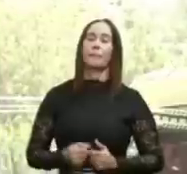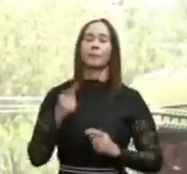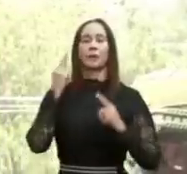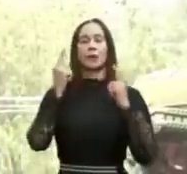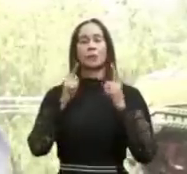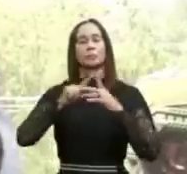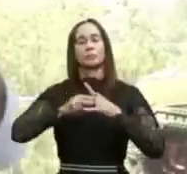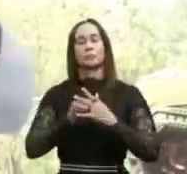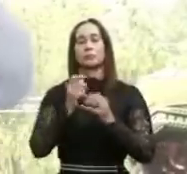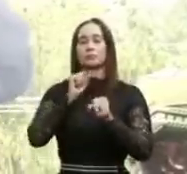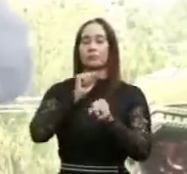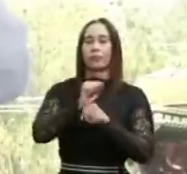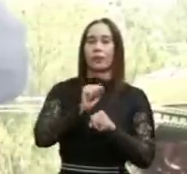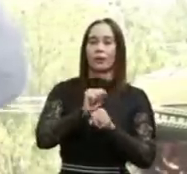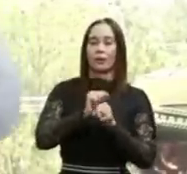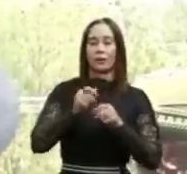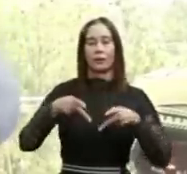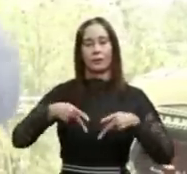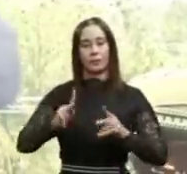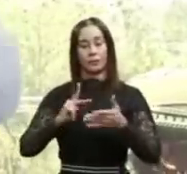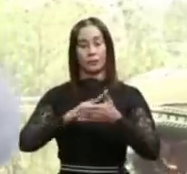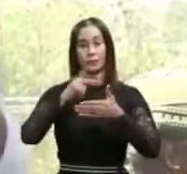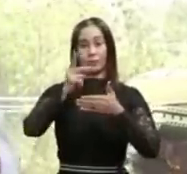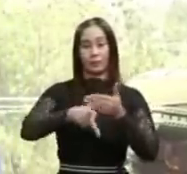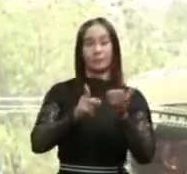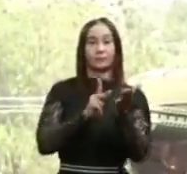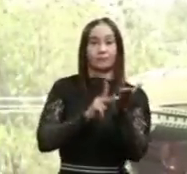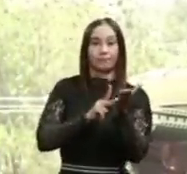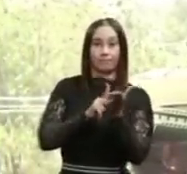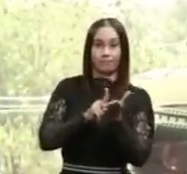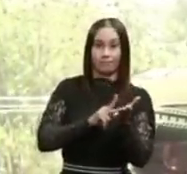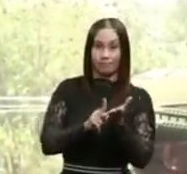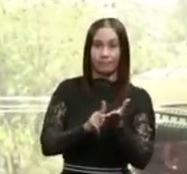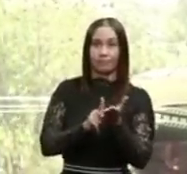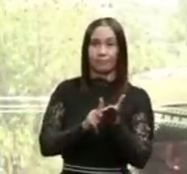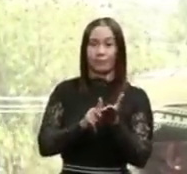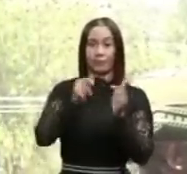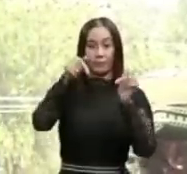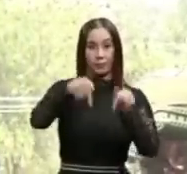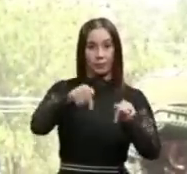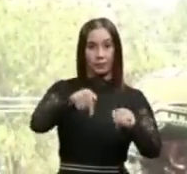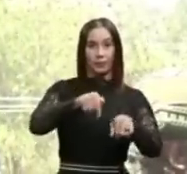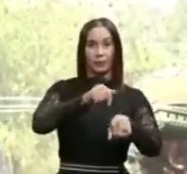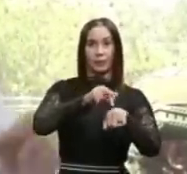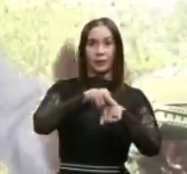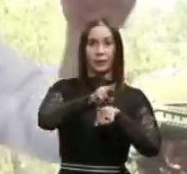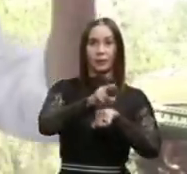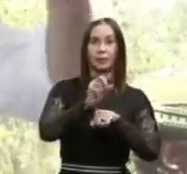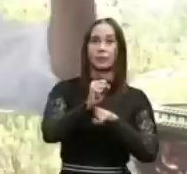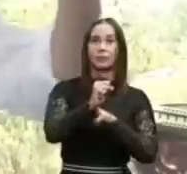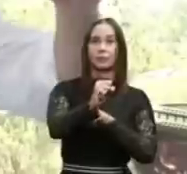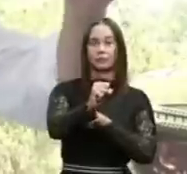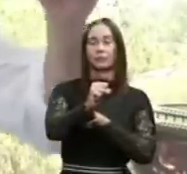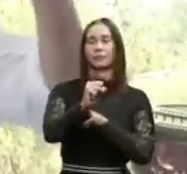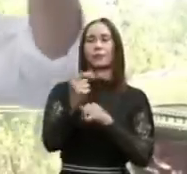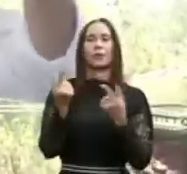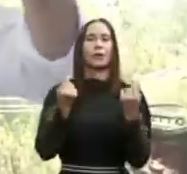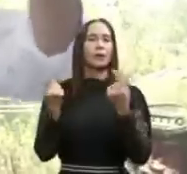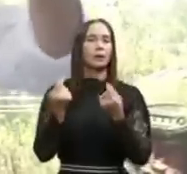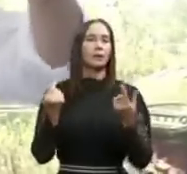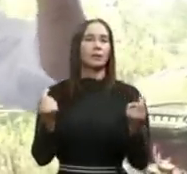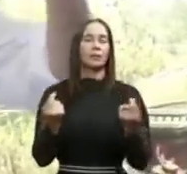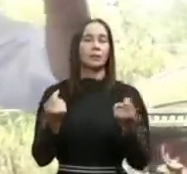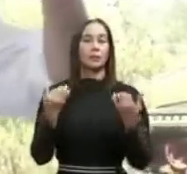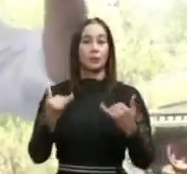empezamos a trabajar con un plan real para esta región. Y lo que estamos haciendo, lo que